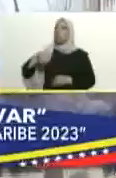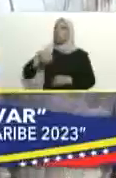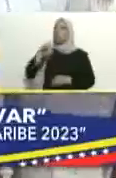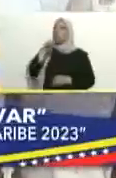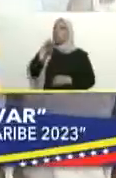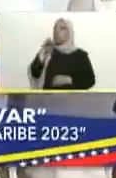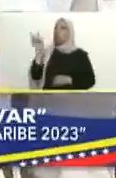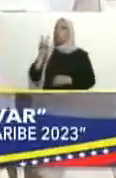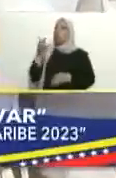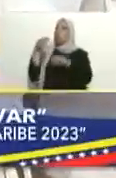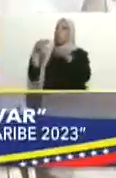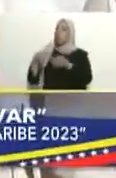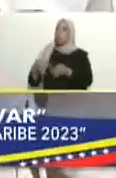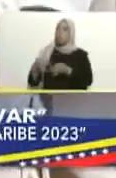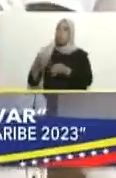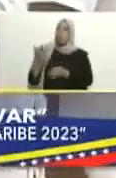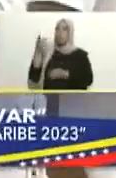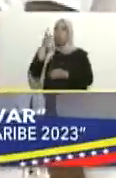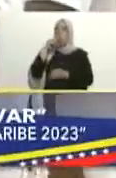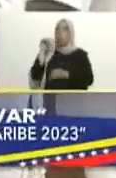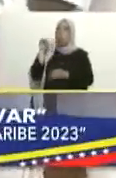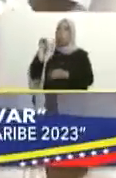de que verdaderamente en estos tiempos,